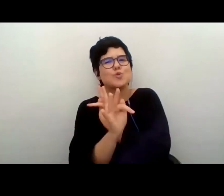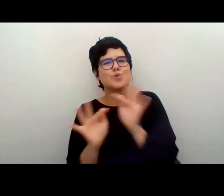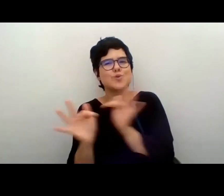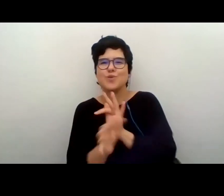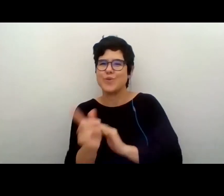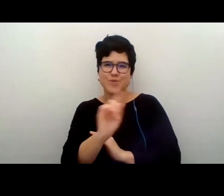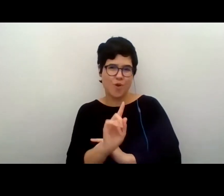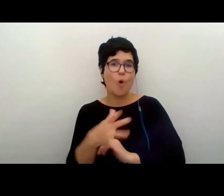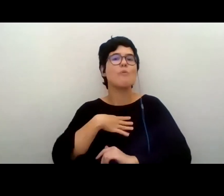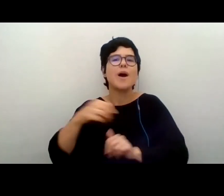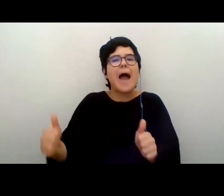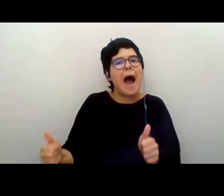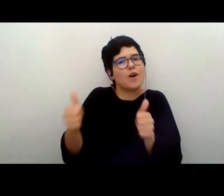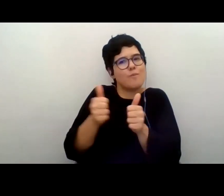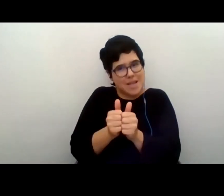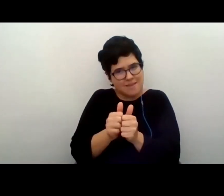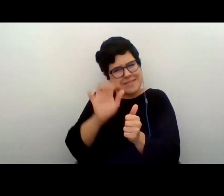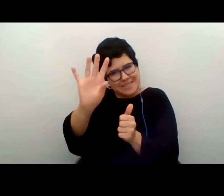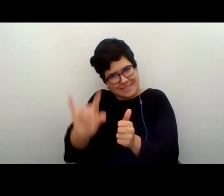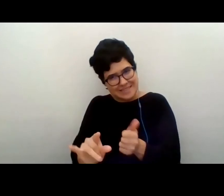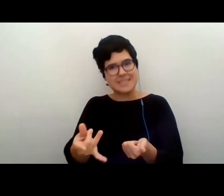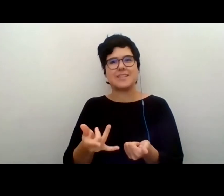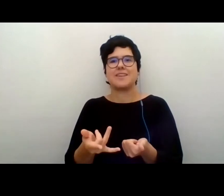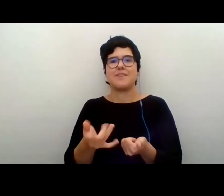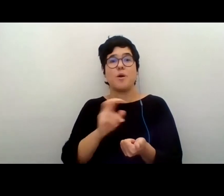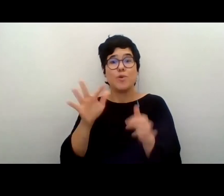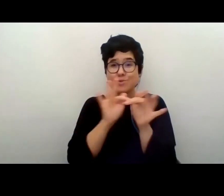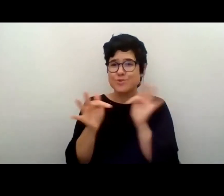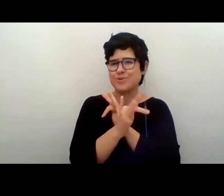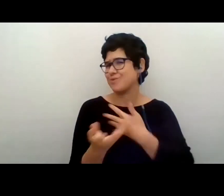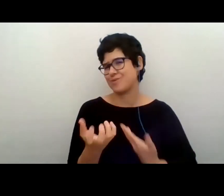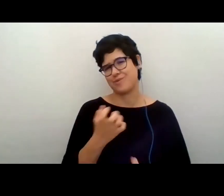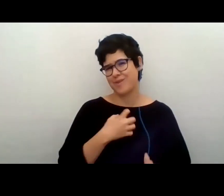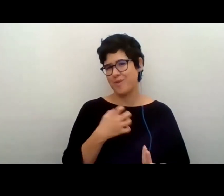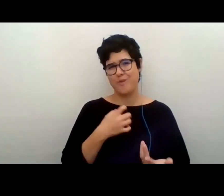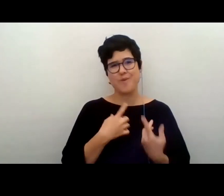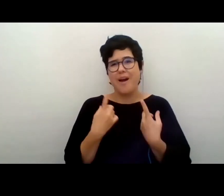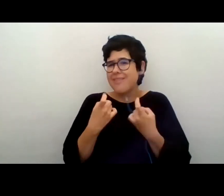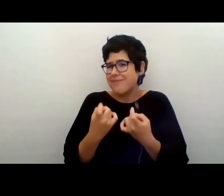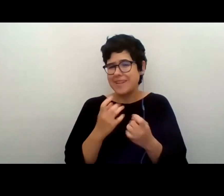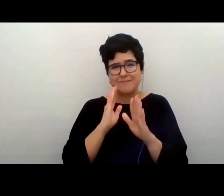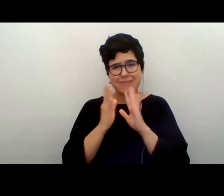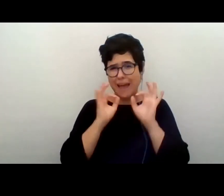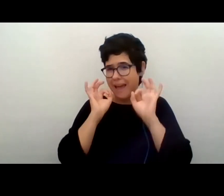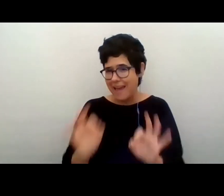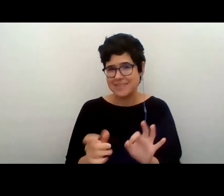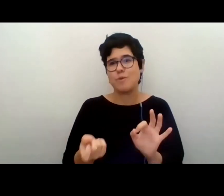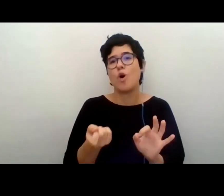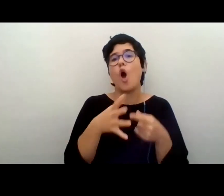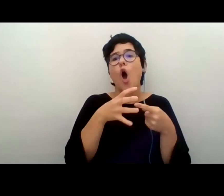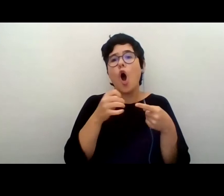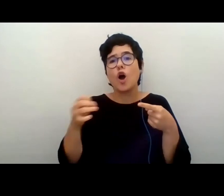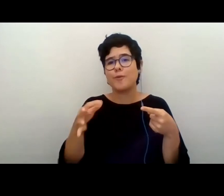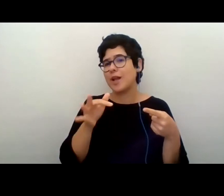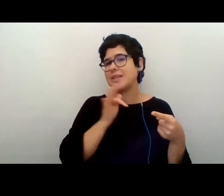buscar acompañantes de esa patología, de ese tratamiento, pero el tratamiento pasa sí o sí por la hormona